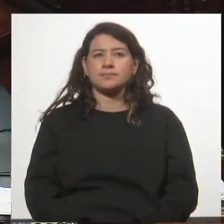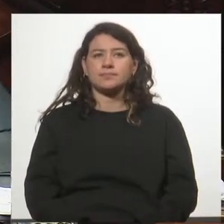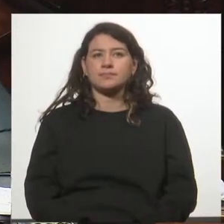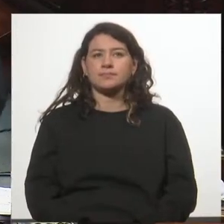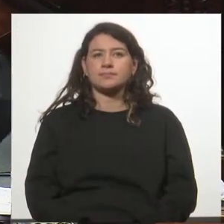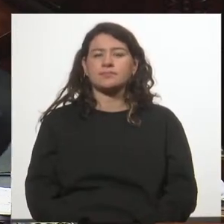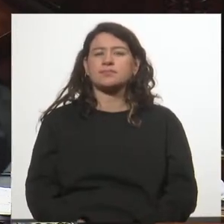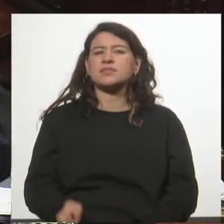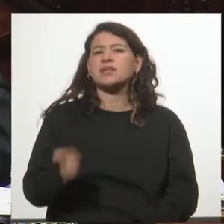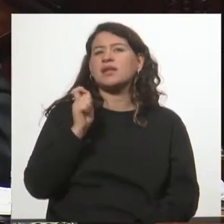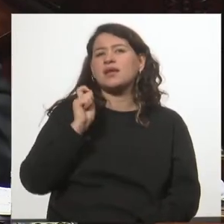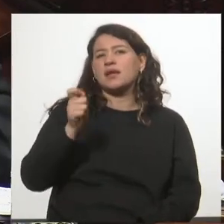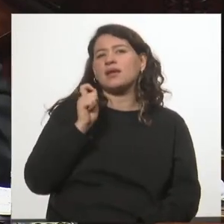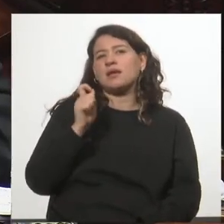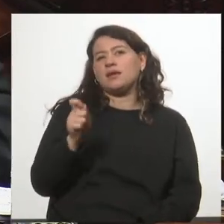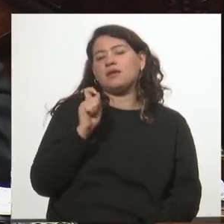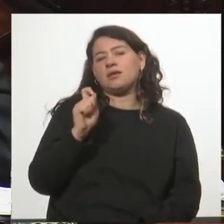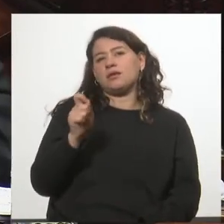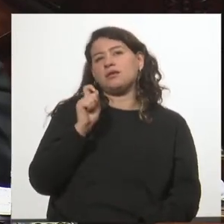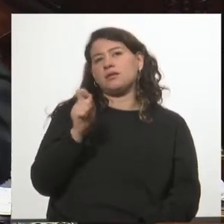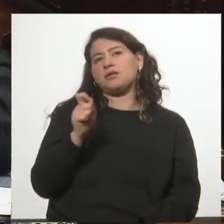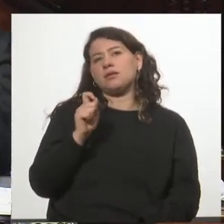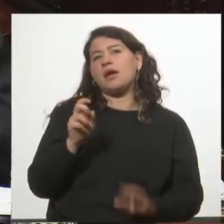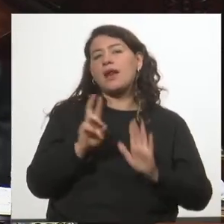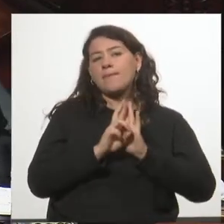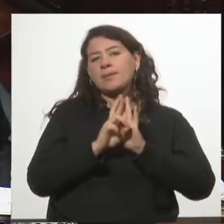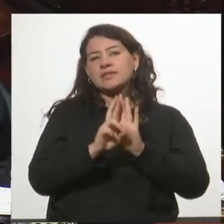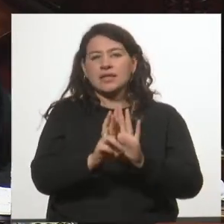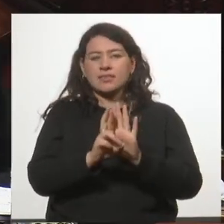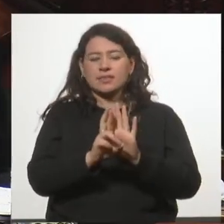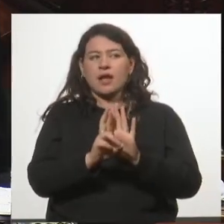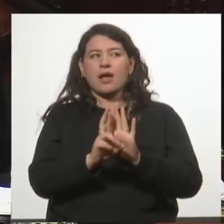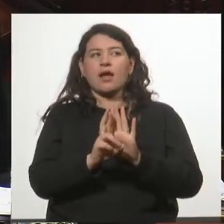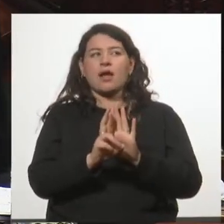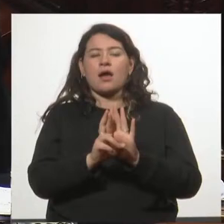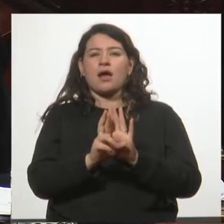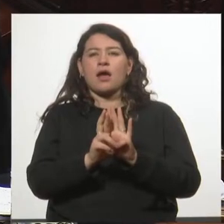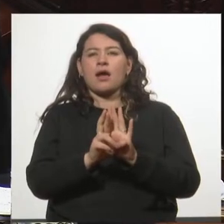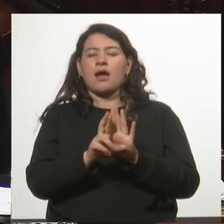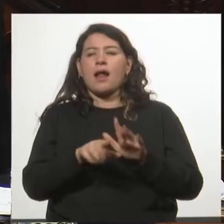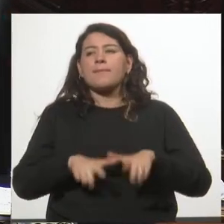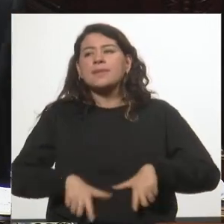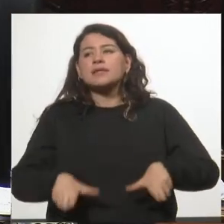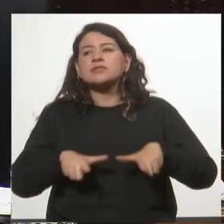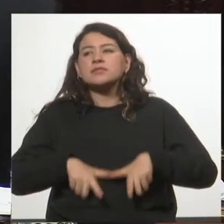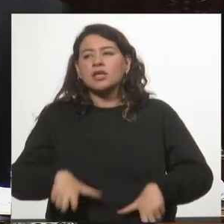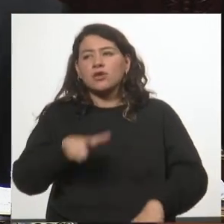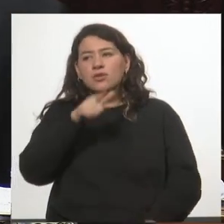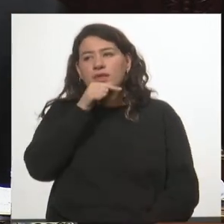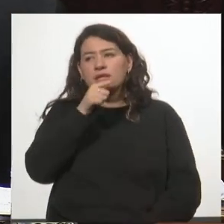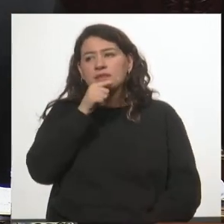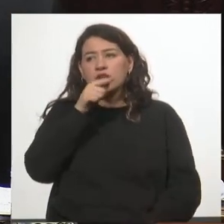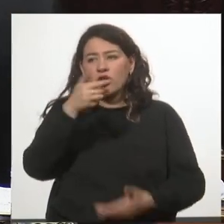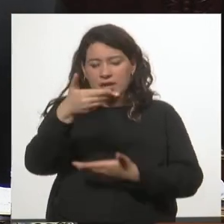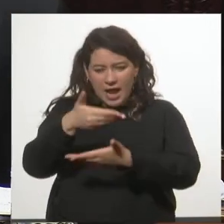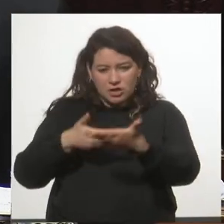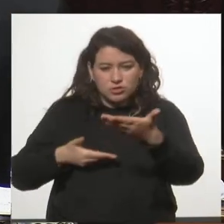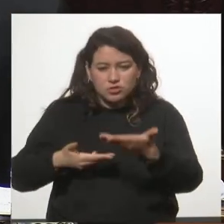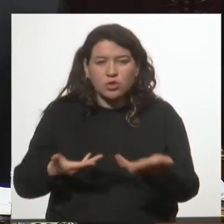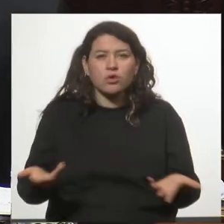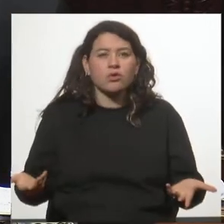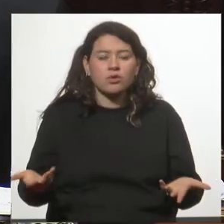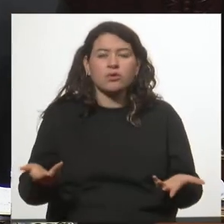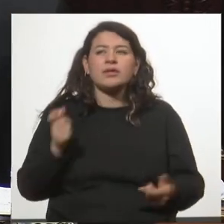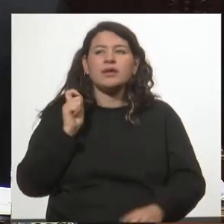quien representa al ministerio del interior en este acto